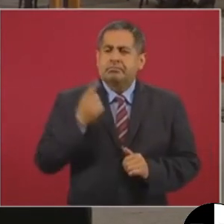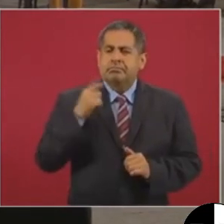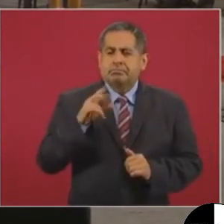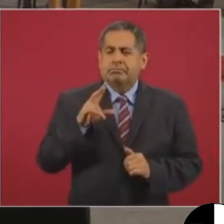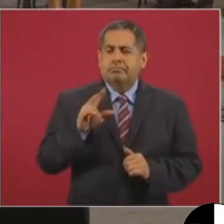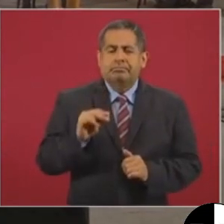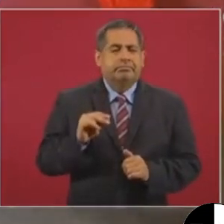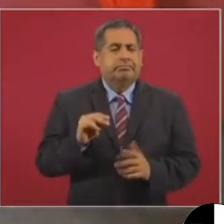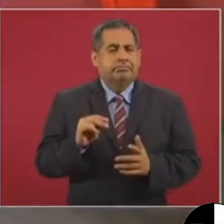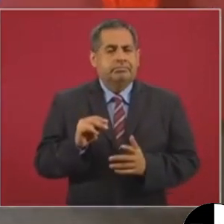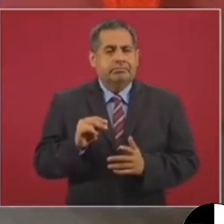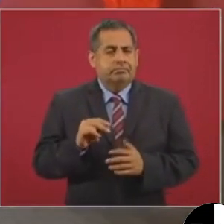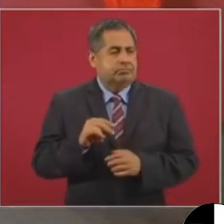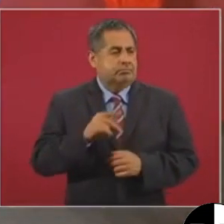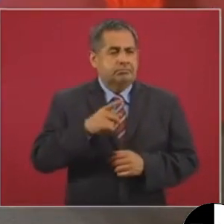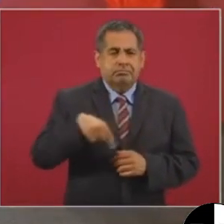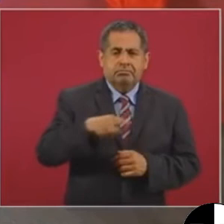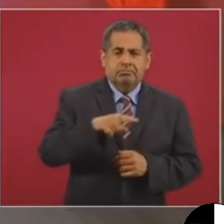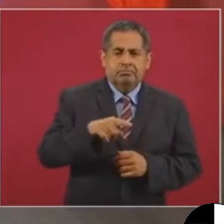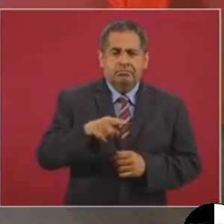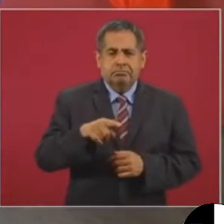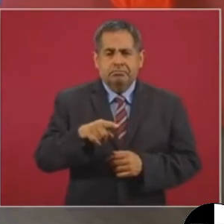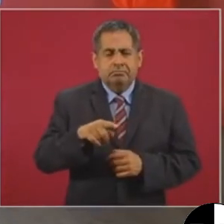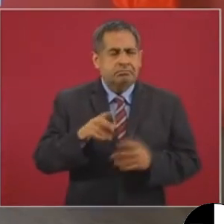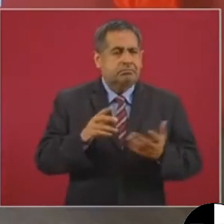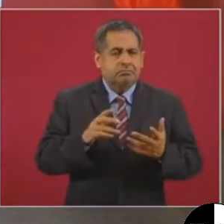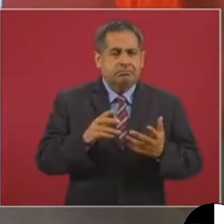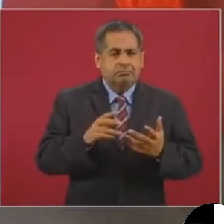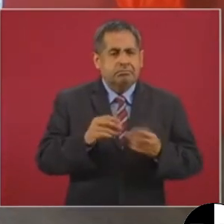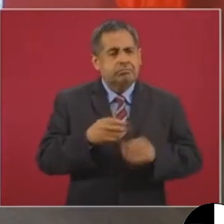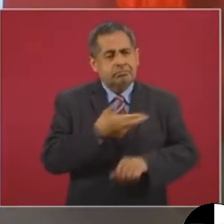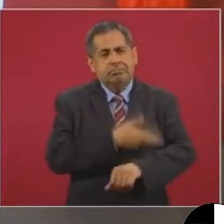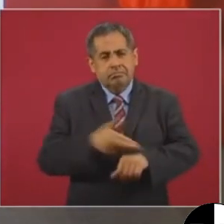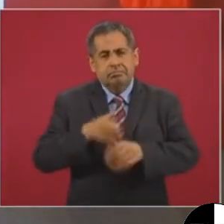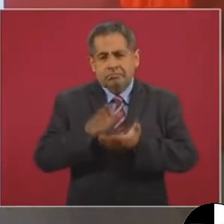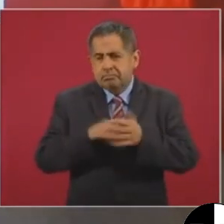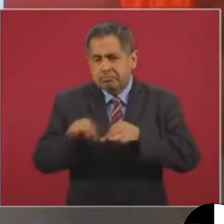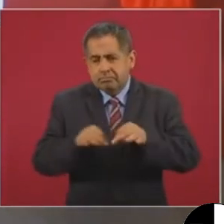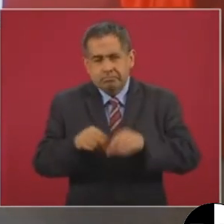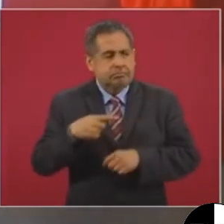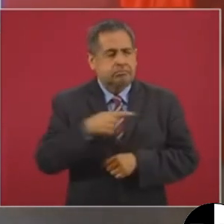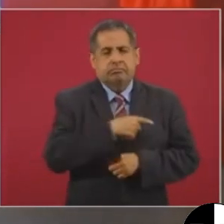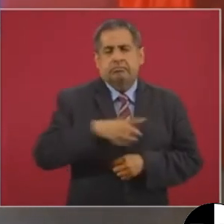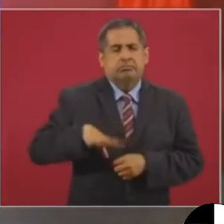se desgastaran en los trámites laborales, pero se abusó.